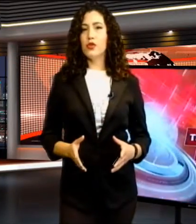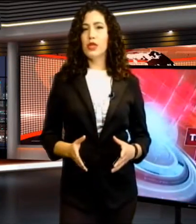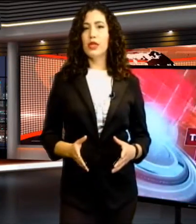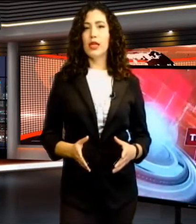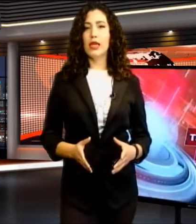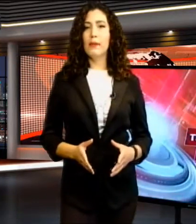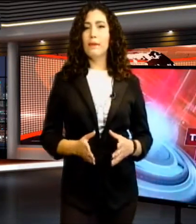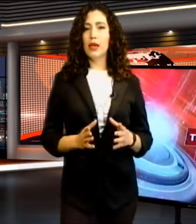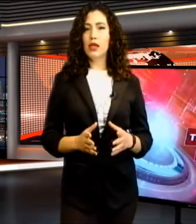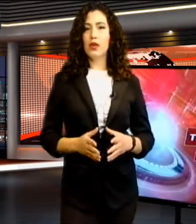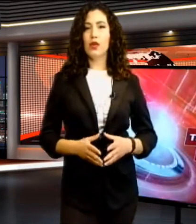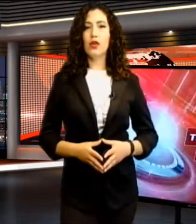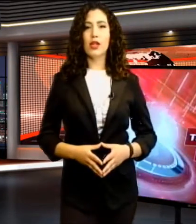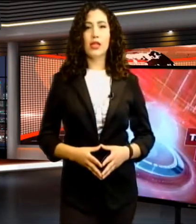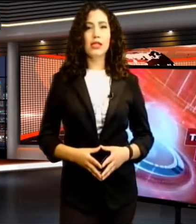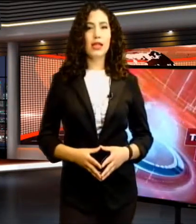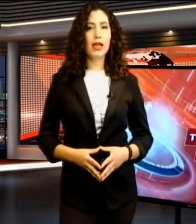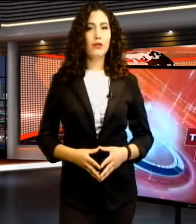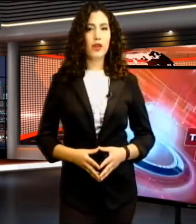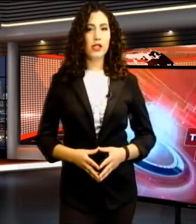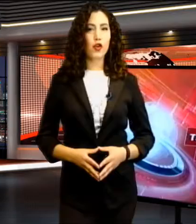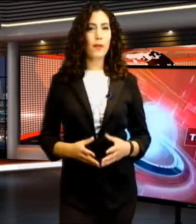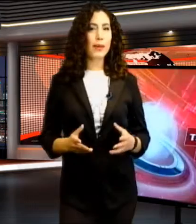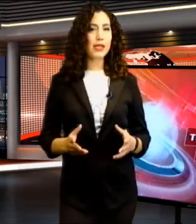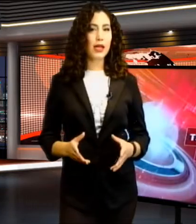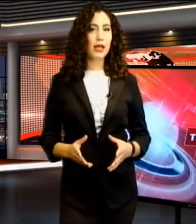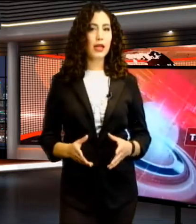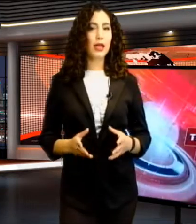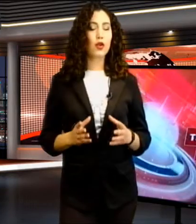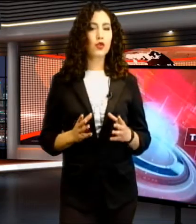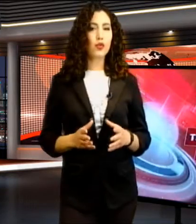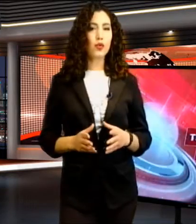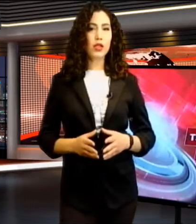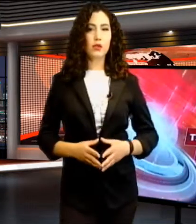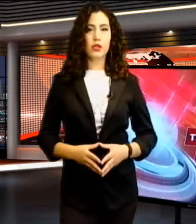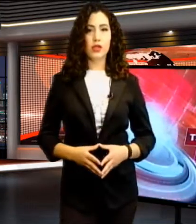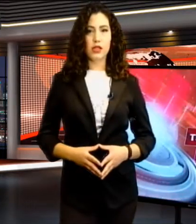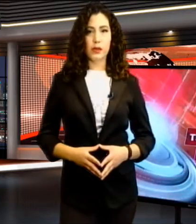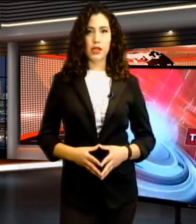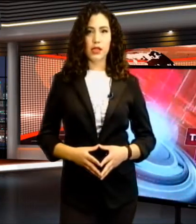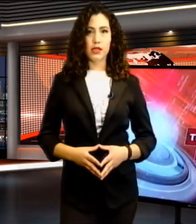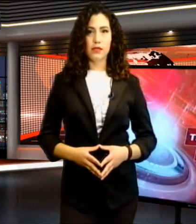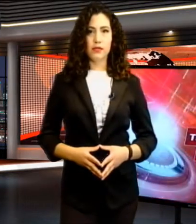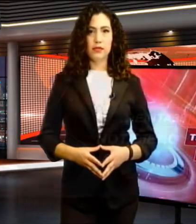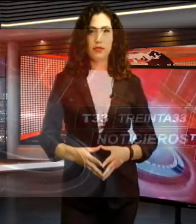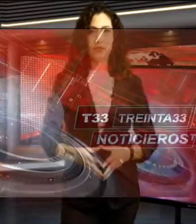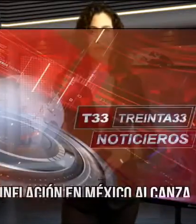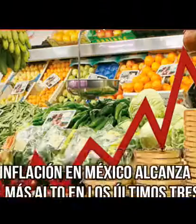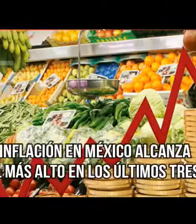Según datos del INEGI, México registra la inflación más alta en los últimos 3 meses.